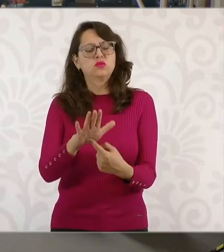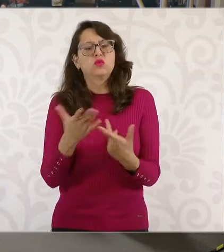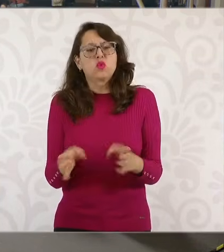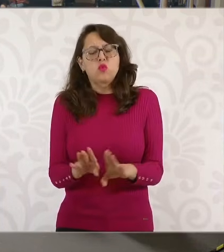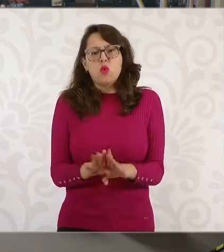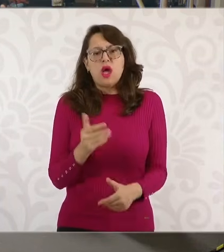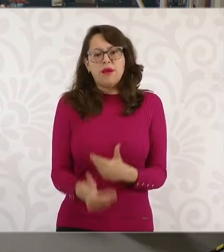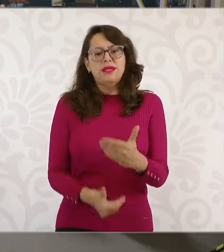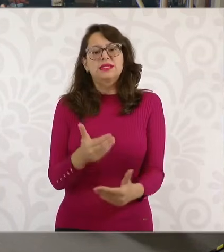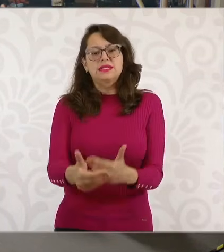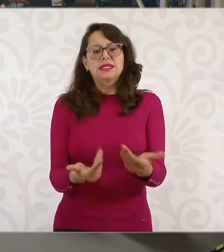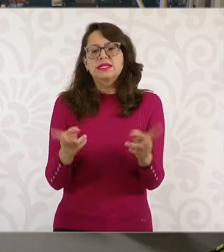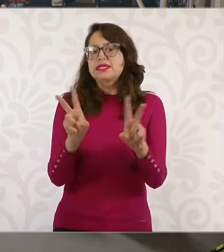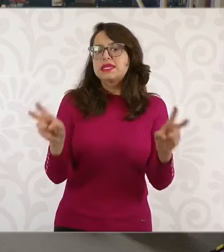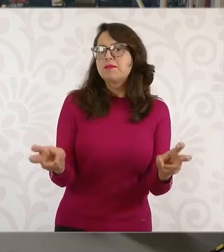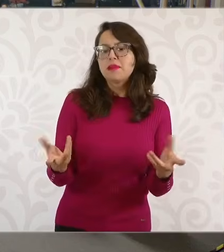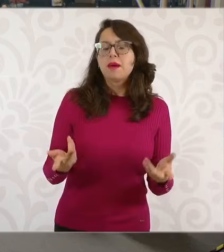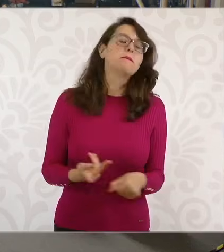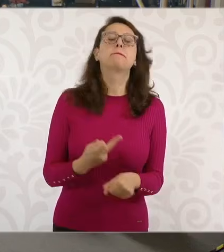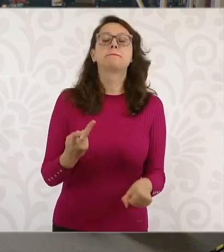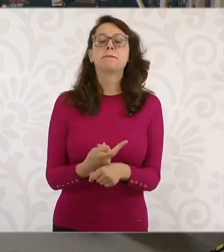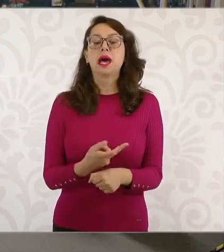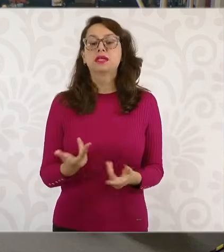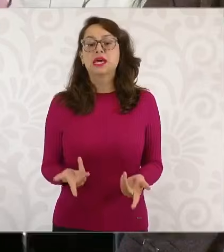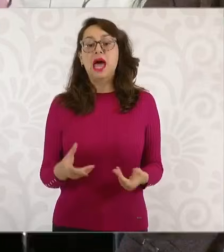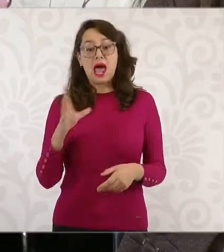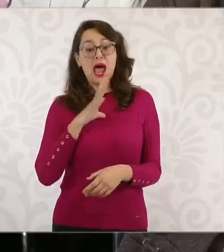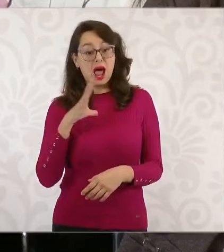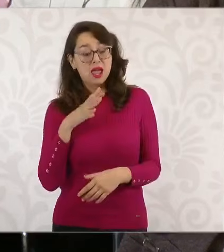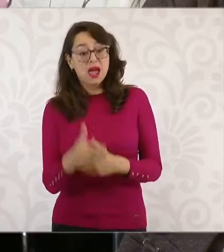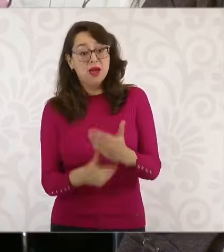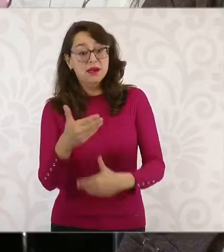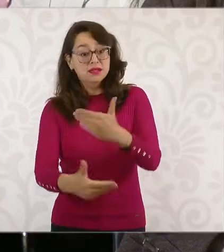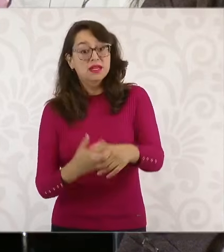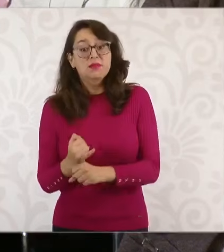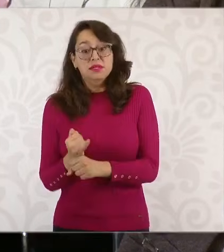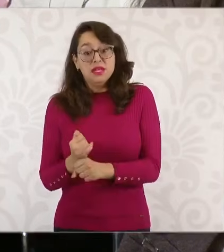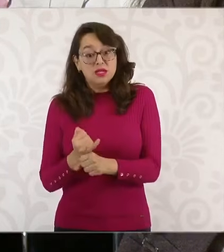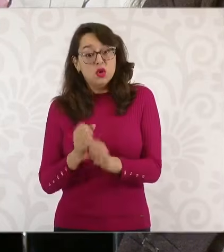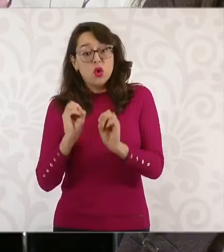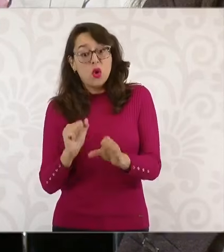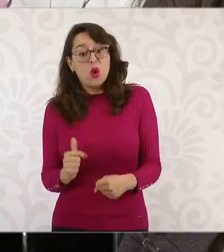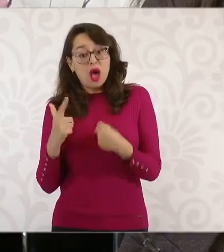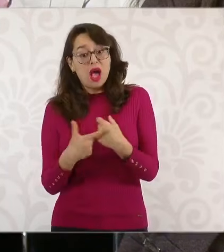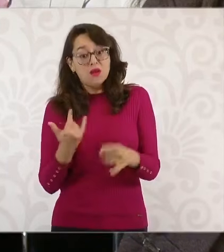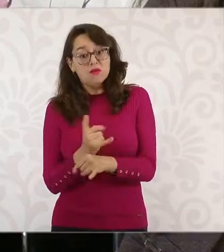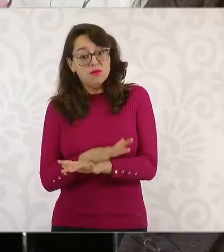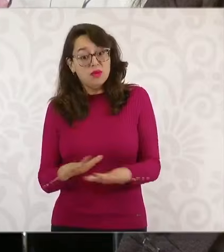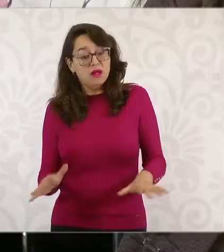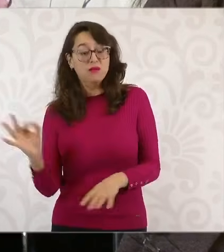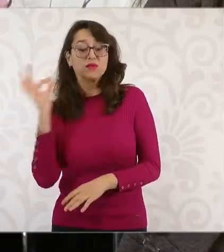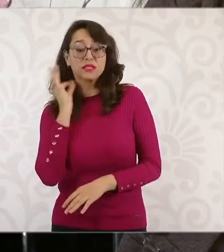avances sobre este tema. Pero voy a preguntar si existen avances en esta investigación o le han informado por parte de la Fiscalía